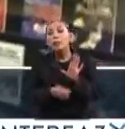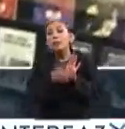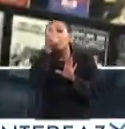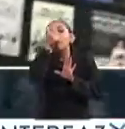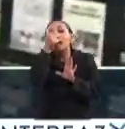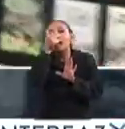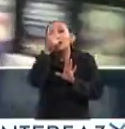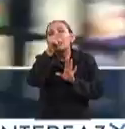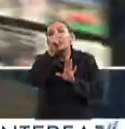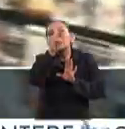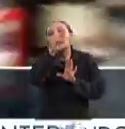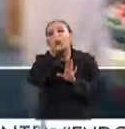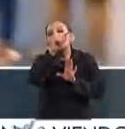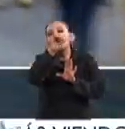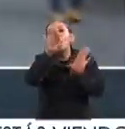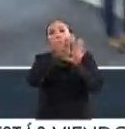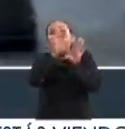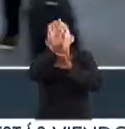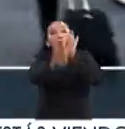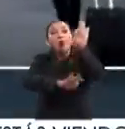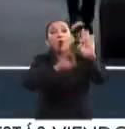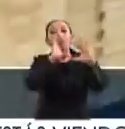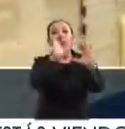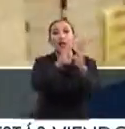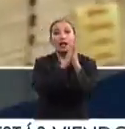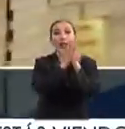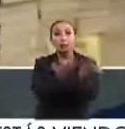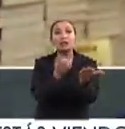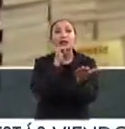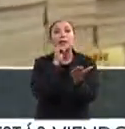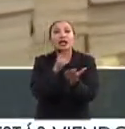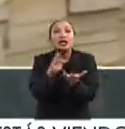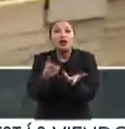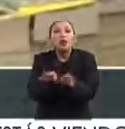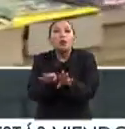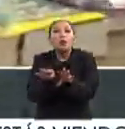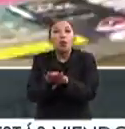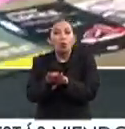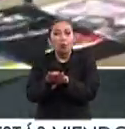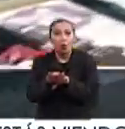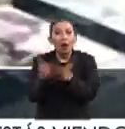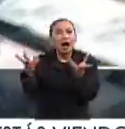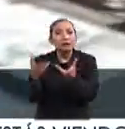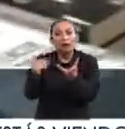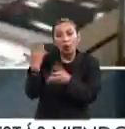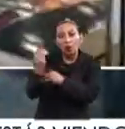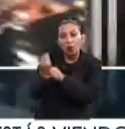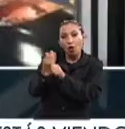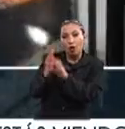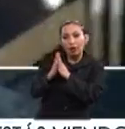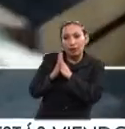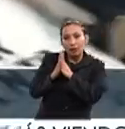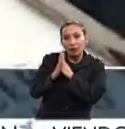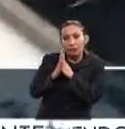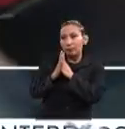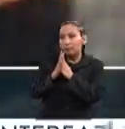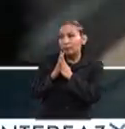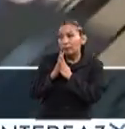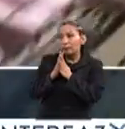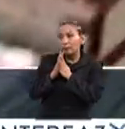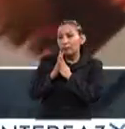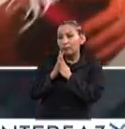primer tratado sobre cómo cuidar libros, incluso de cómo hacer un ajuste de libros. Incluso